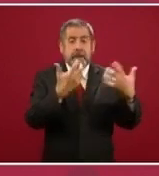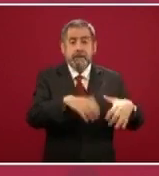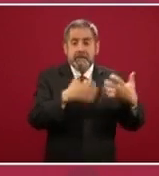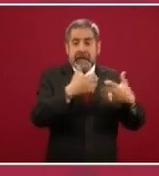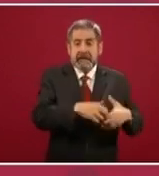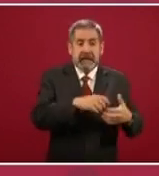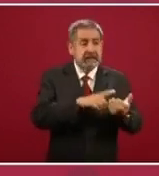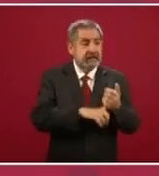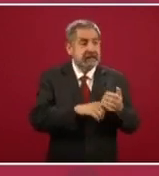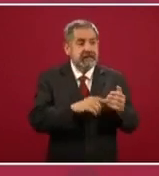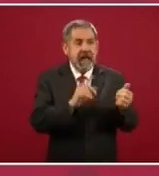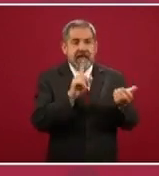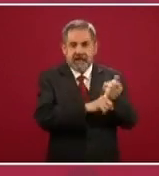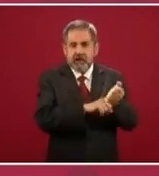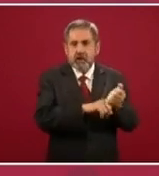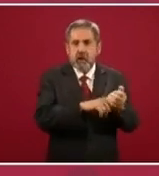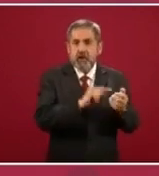y ahí,